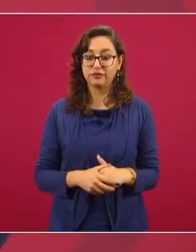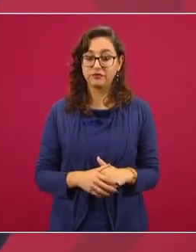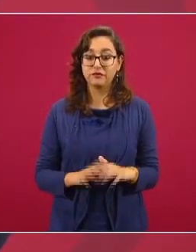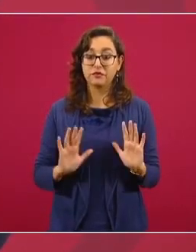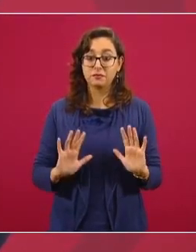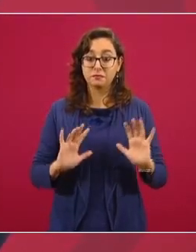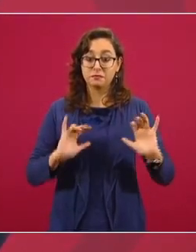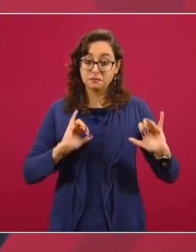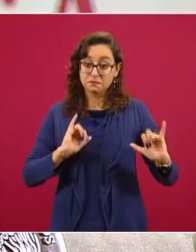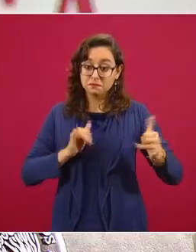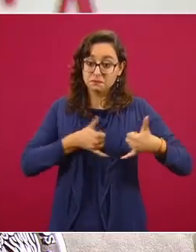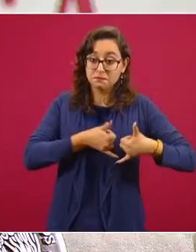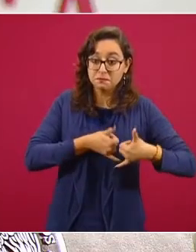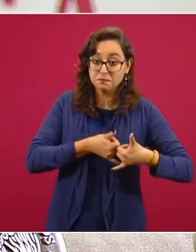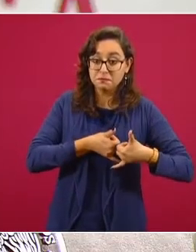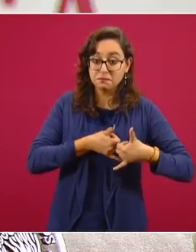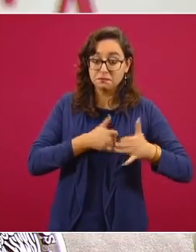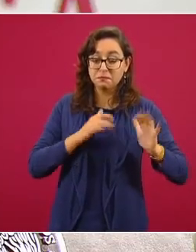las llamadas